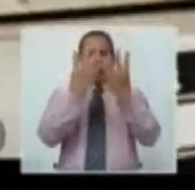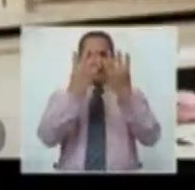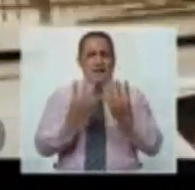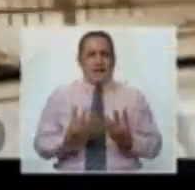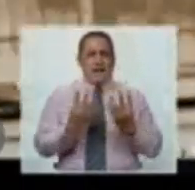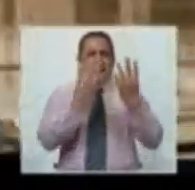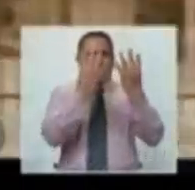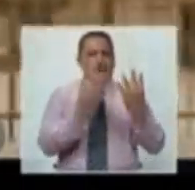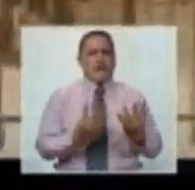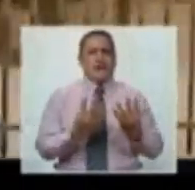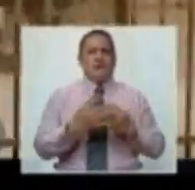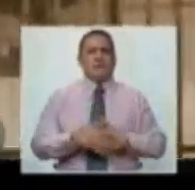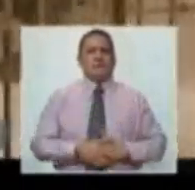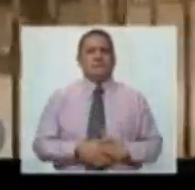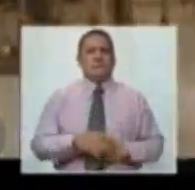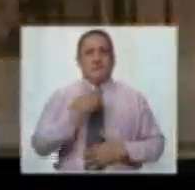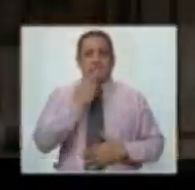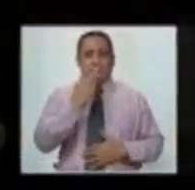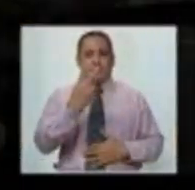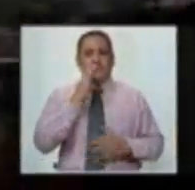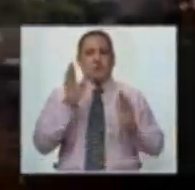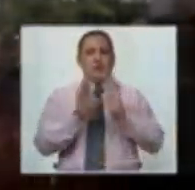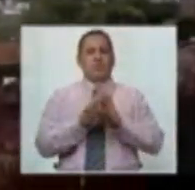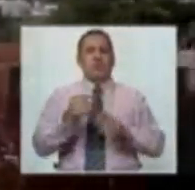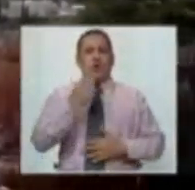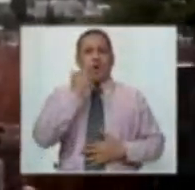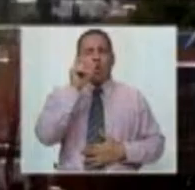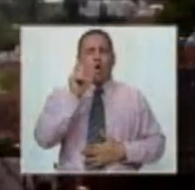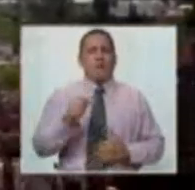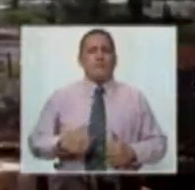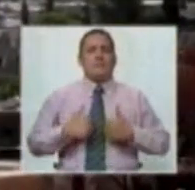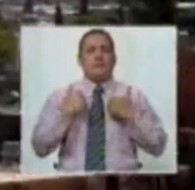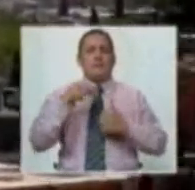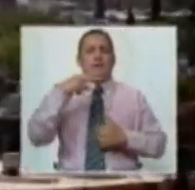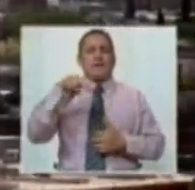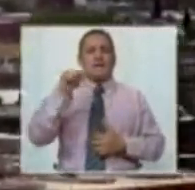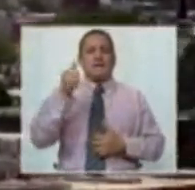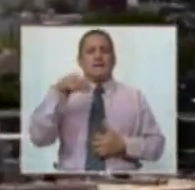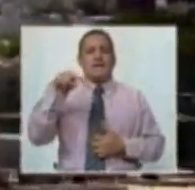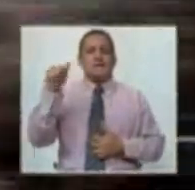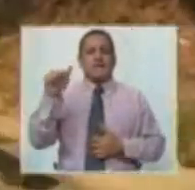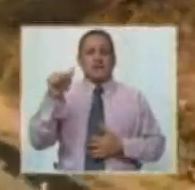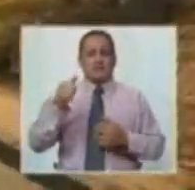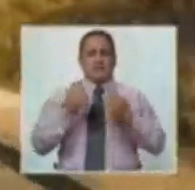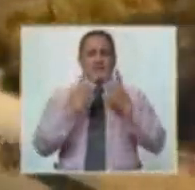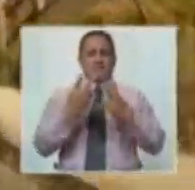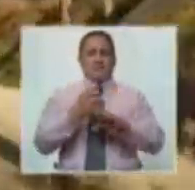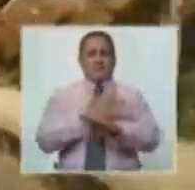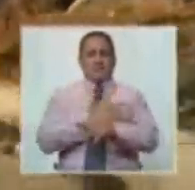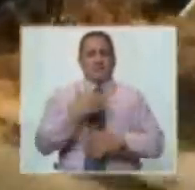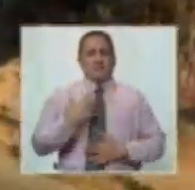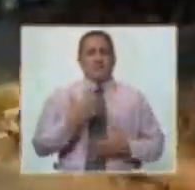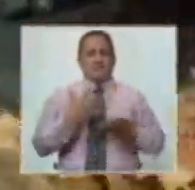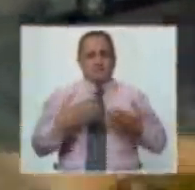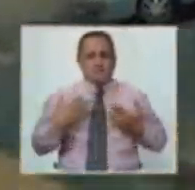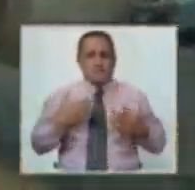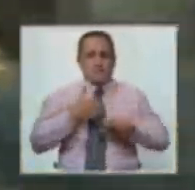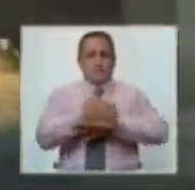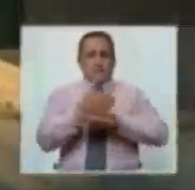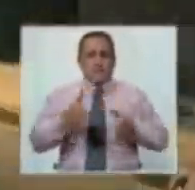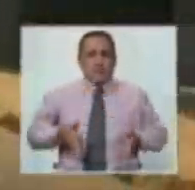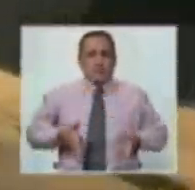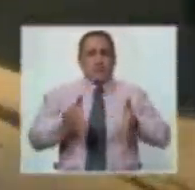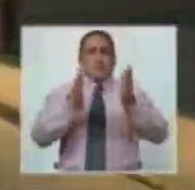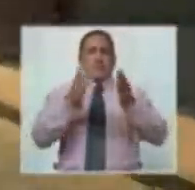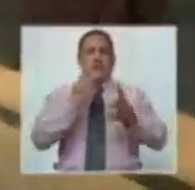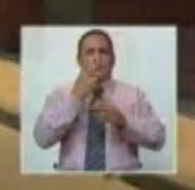rejas. Este es el caso de un ciudadano residente de Ñaña, que de pronto se vio impedido de ingresar por